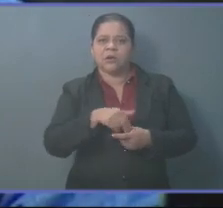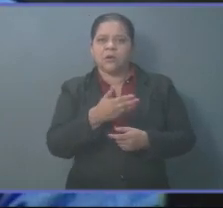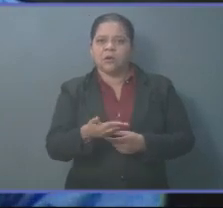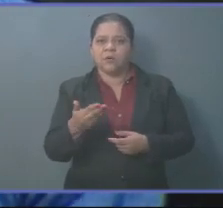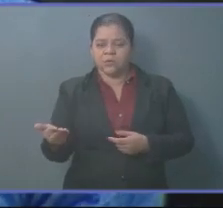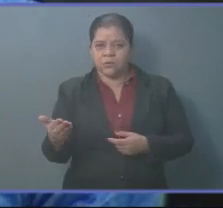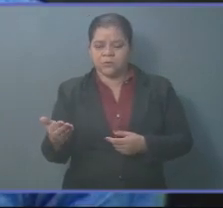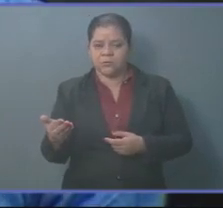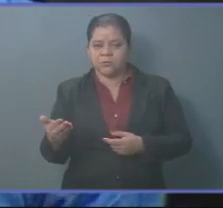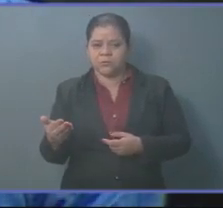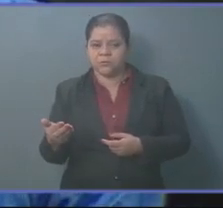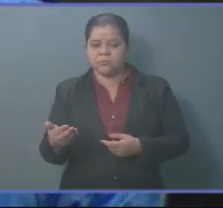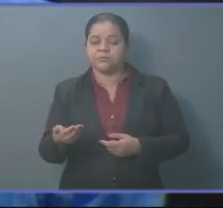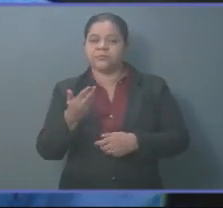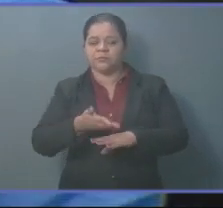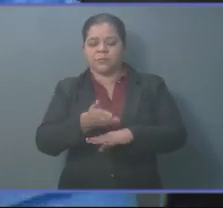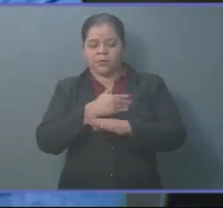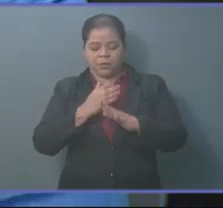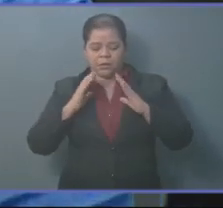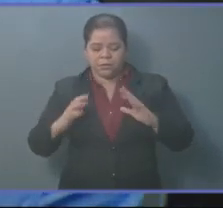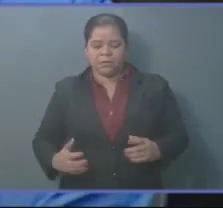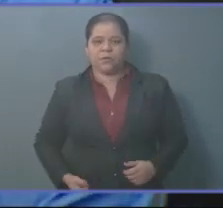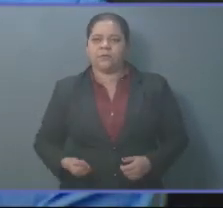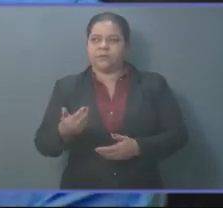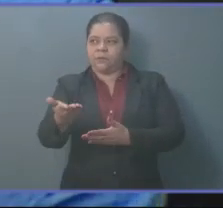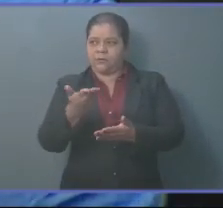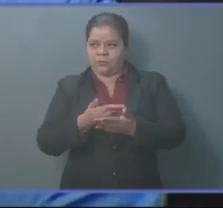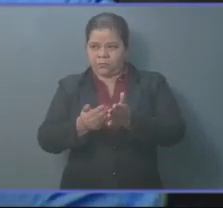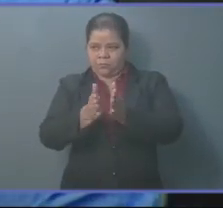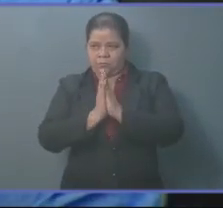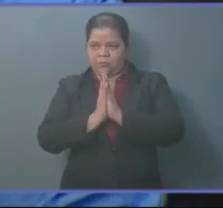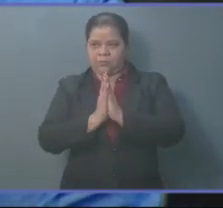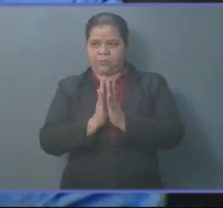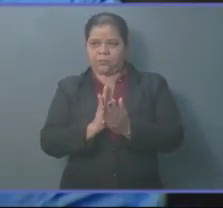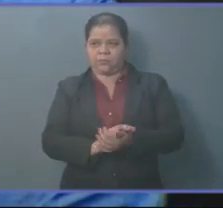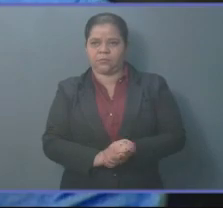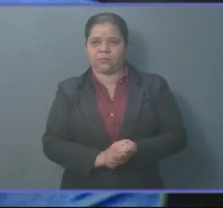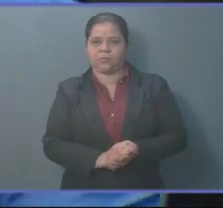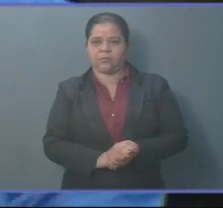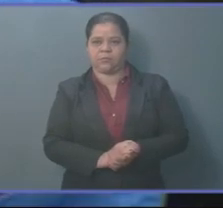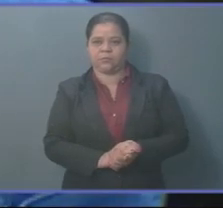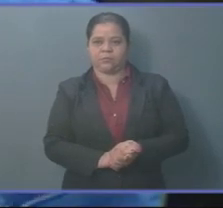elementos solicitados por el presidente de la República.